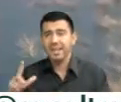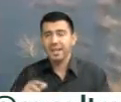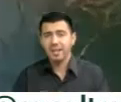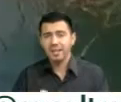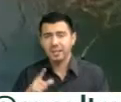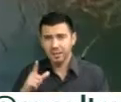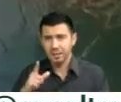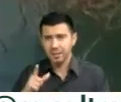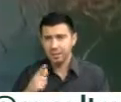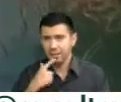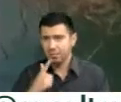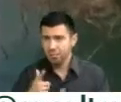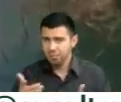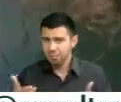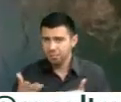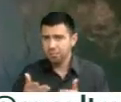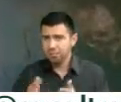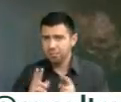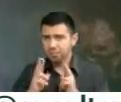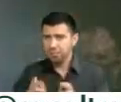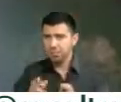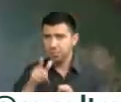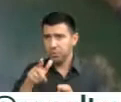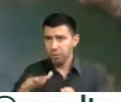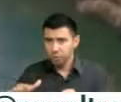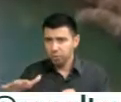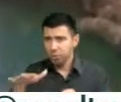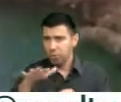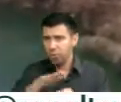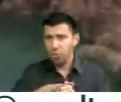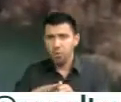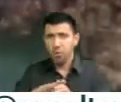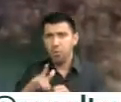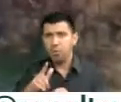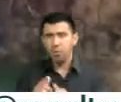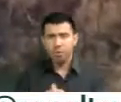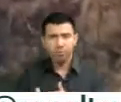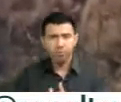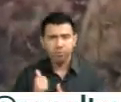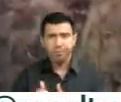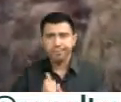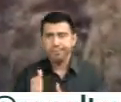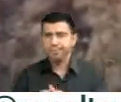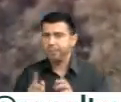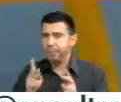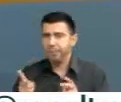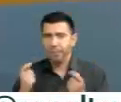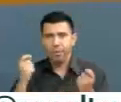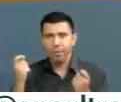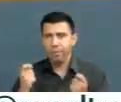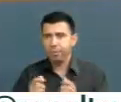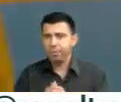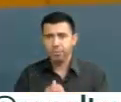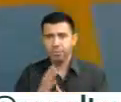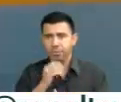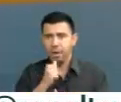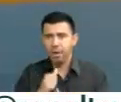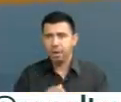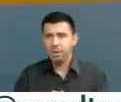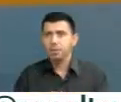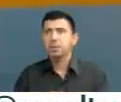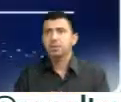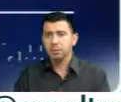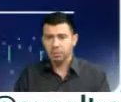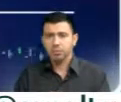autónoma regional de santander señaló que esta zona es explotada por diferentes personas que no tienen control alguno es muy importante